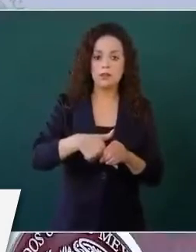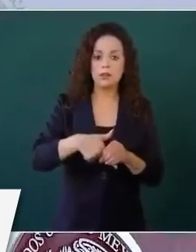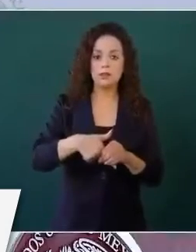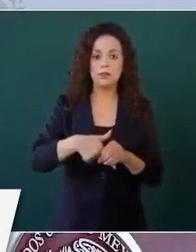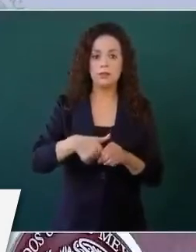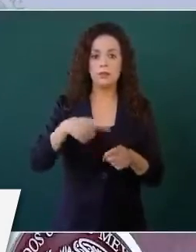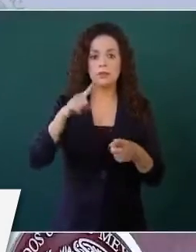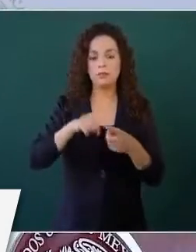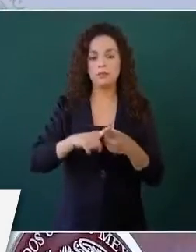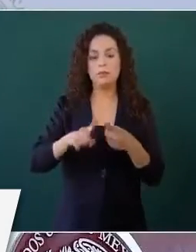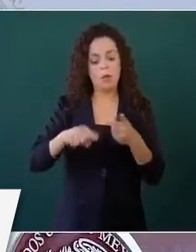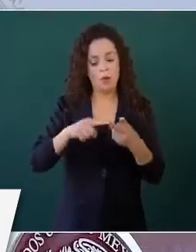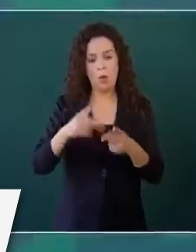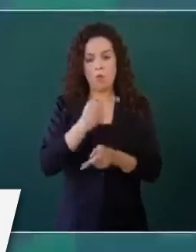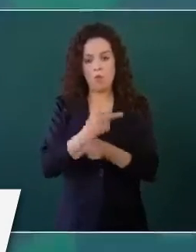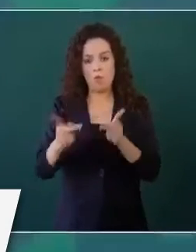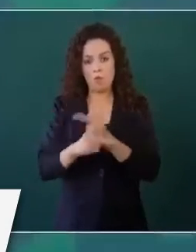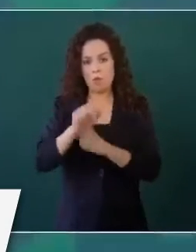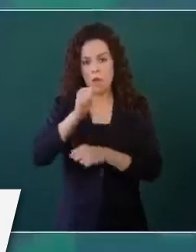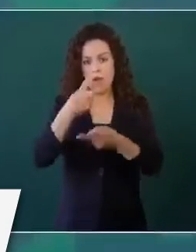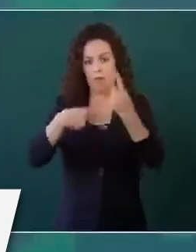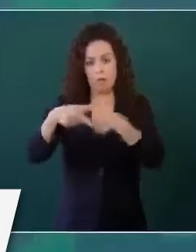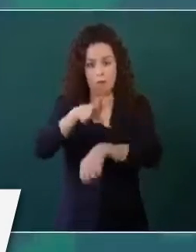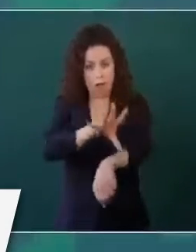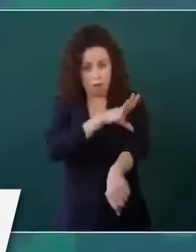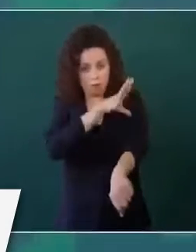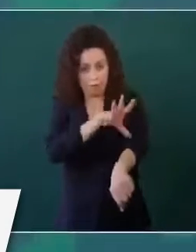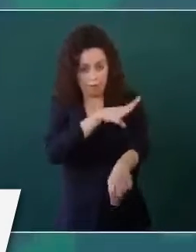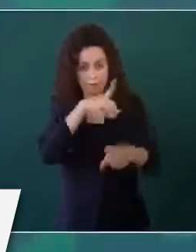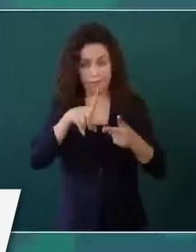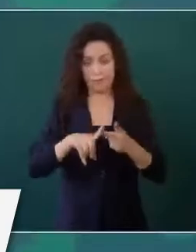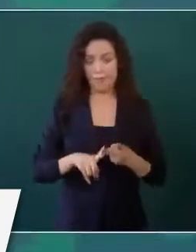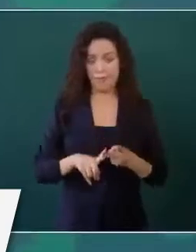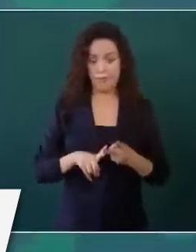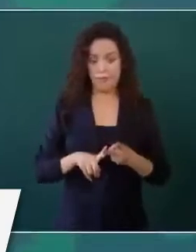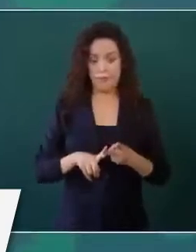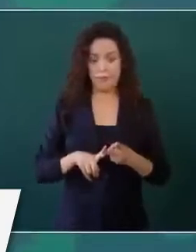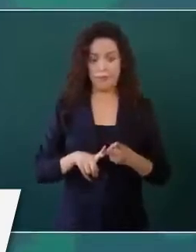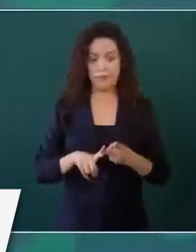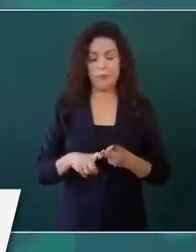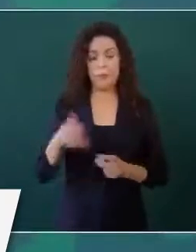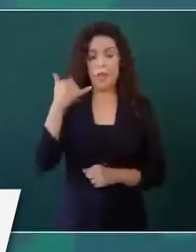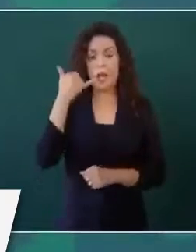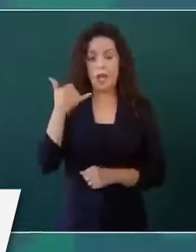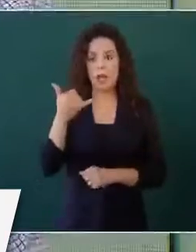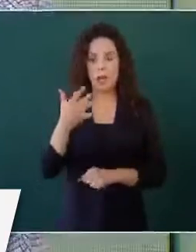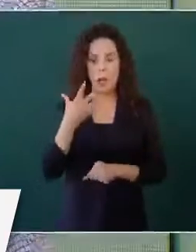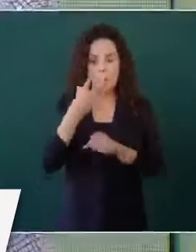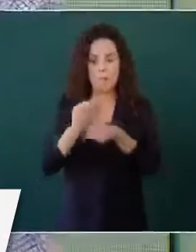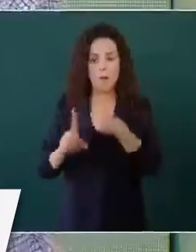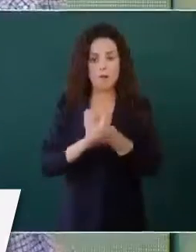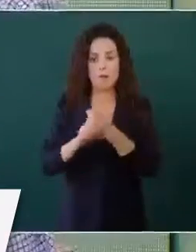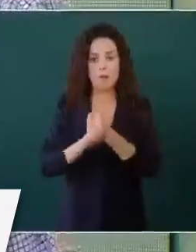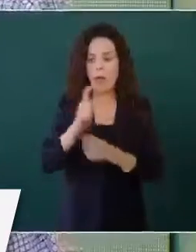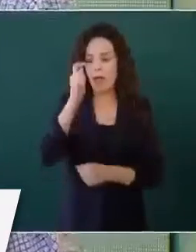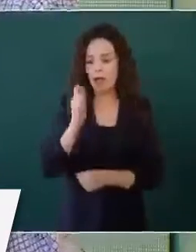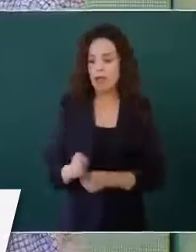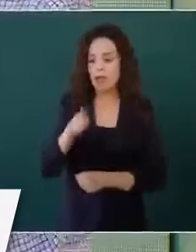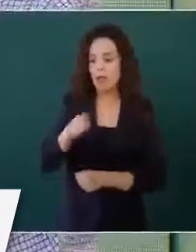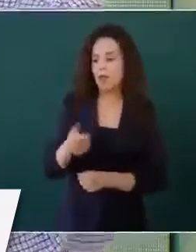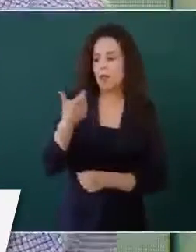los energéticos, y se resuelve lo del salario mínimo. Una vez vine aquí